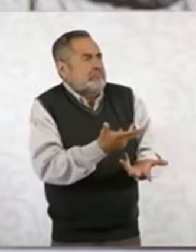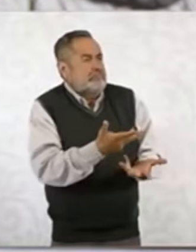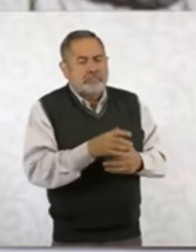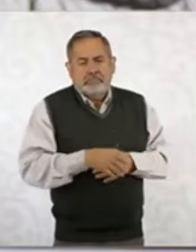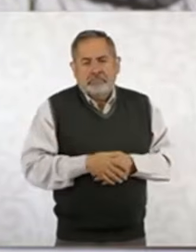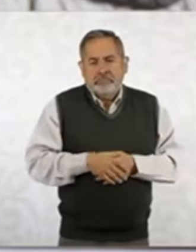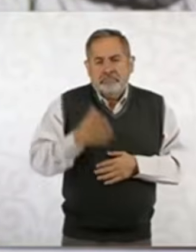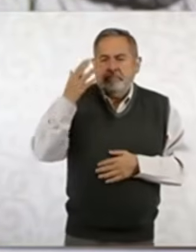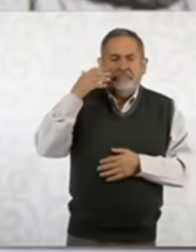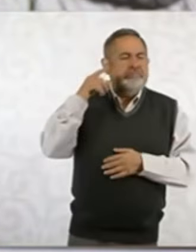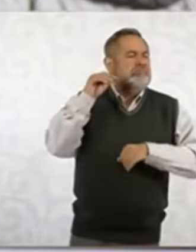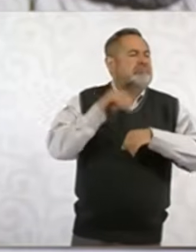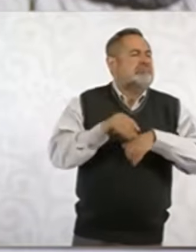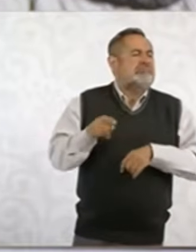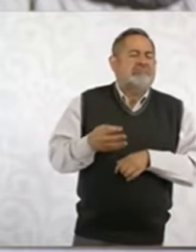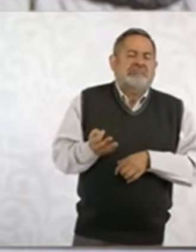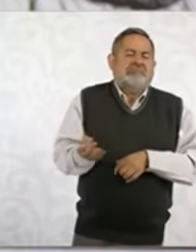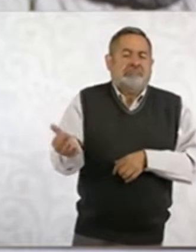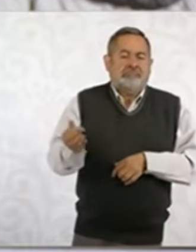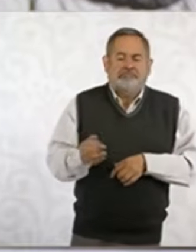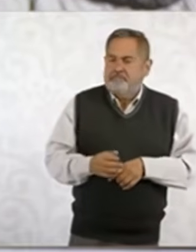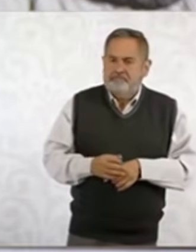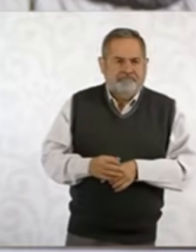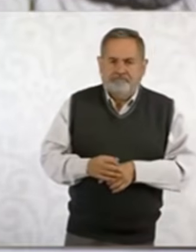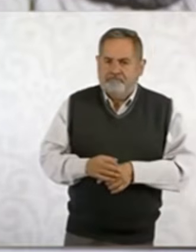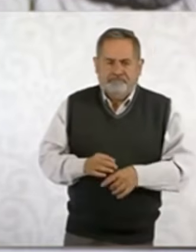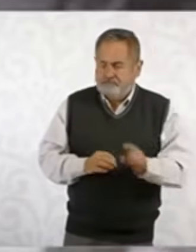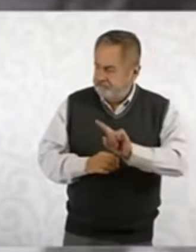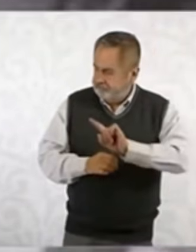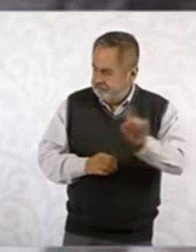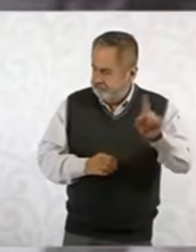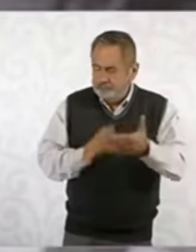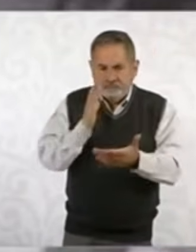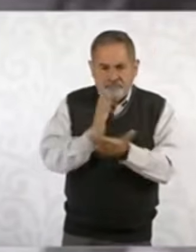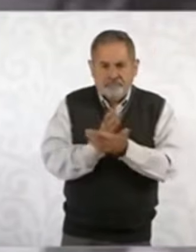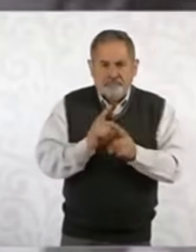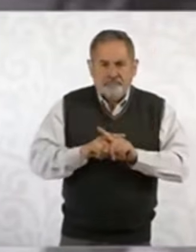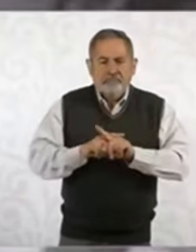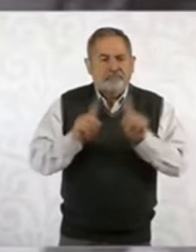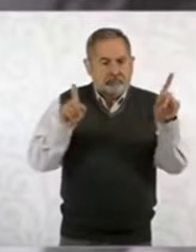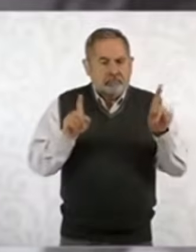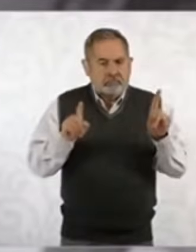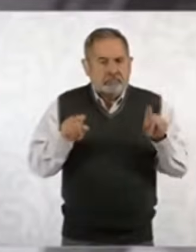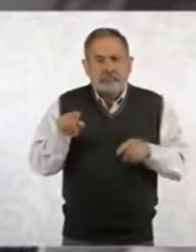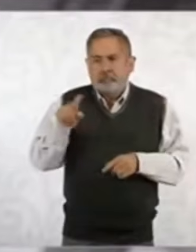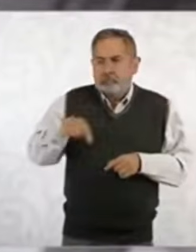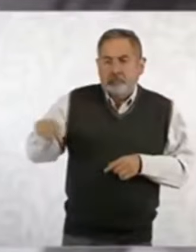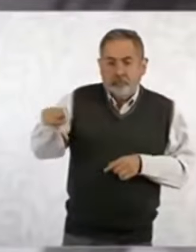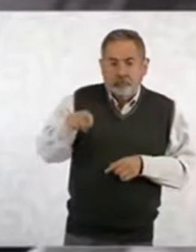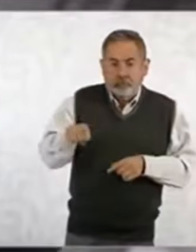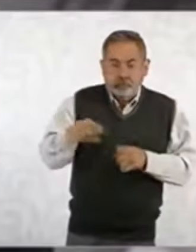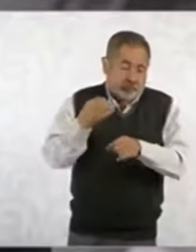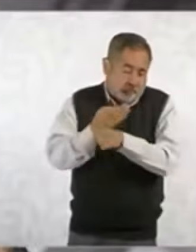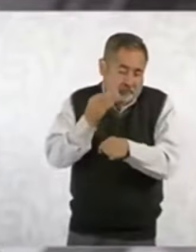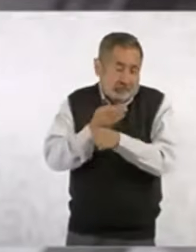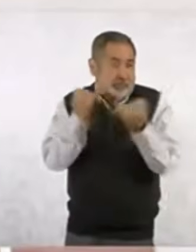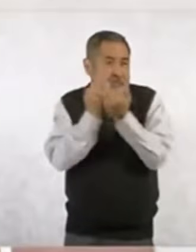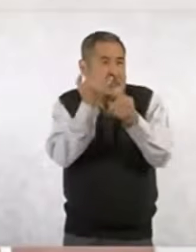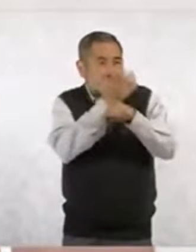México. Hoy la ventaja competitiva, aunque en efecto los salarios no son los de Estados